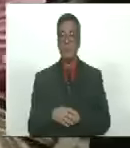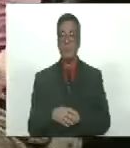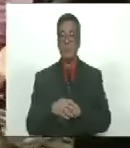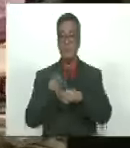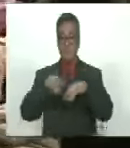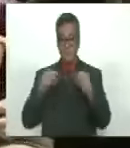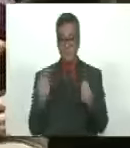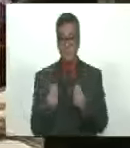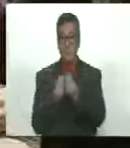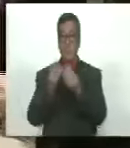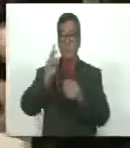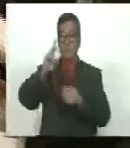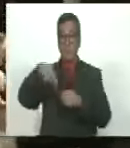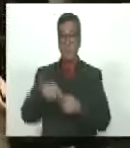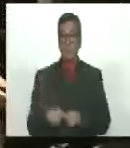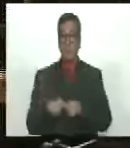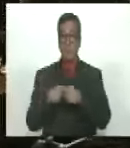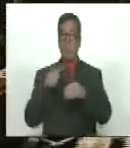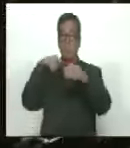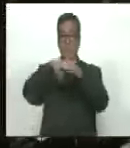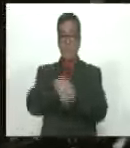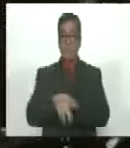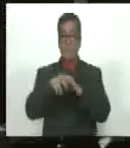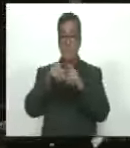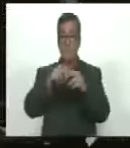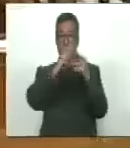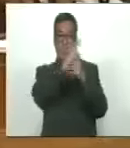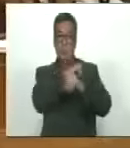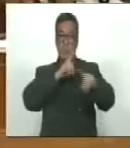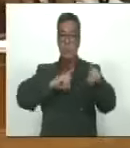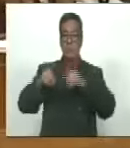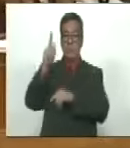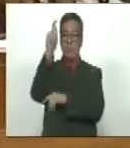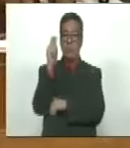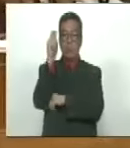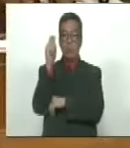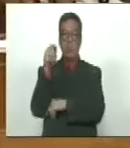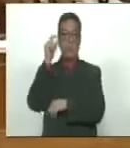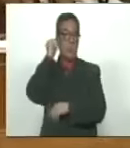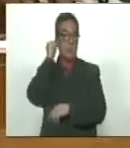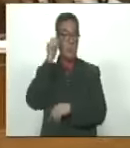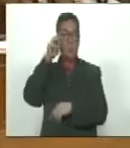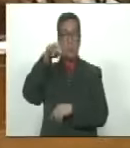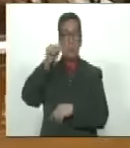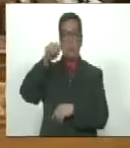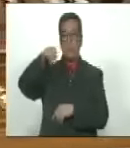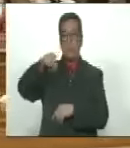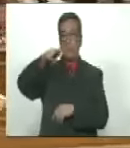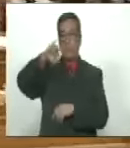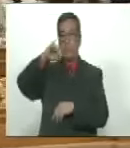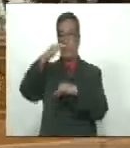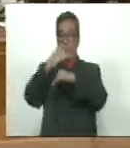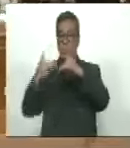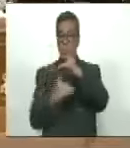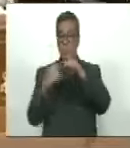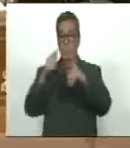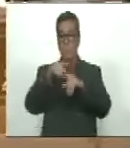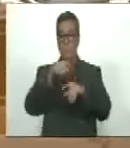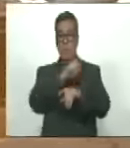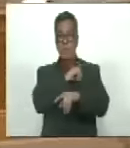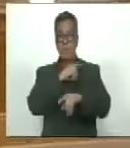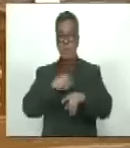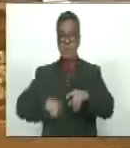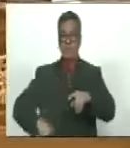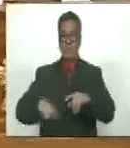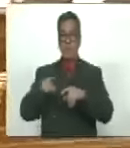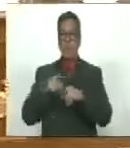Nos acompaña, por supuesto, como integrante de la directiva, la diputada América Pérez, segunda vicepresidenta.